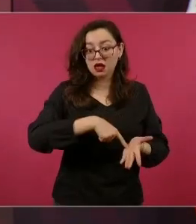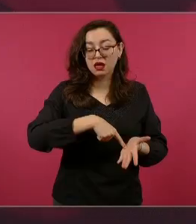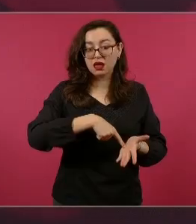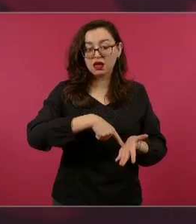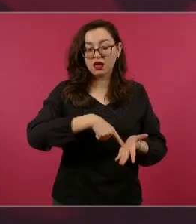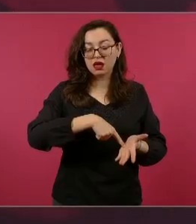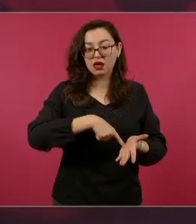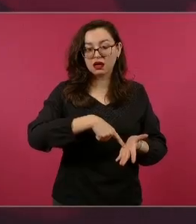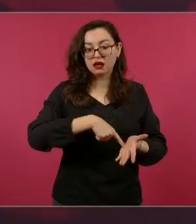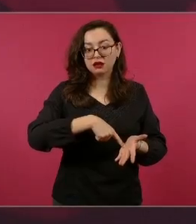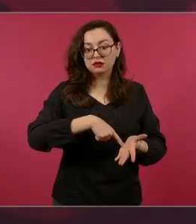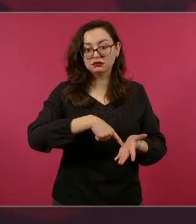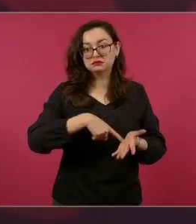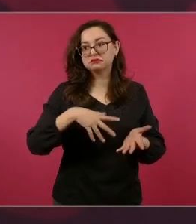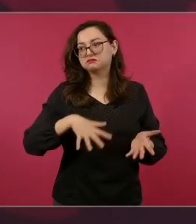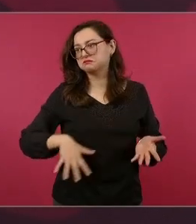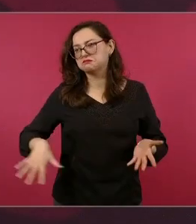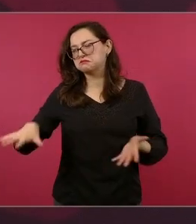la mayoría no,